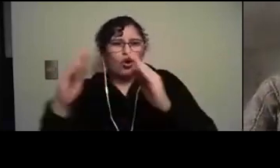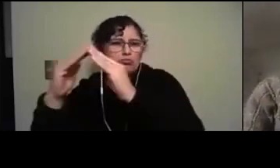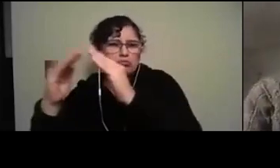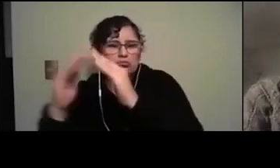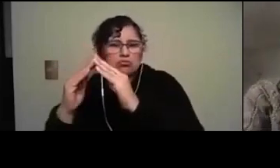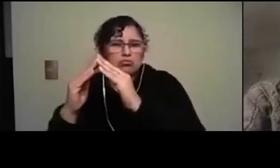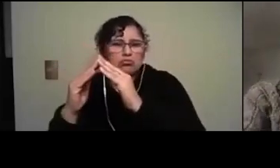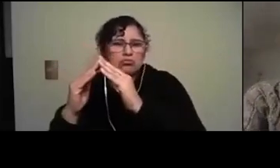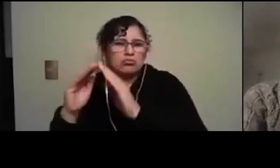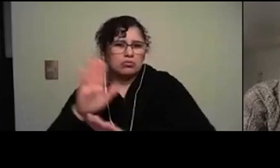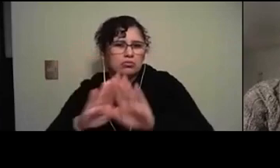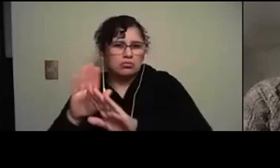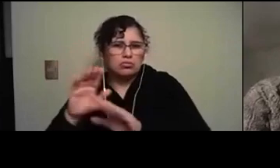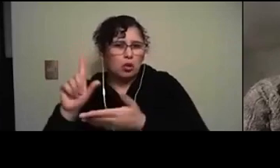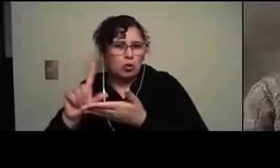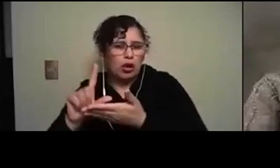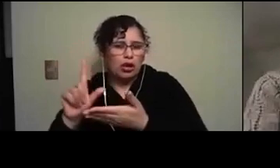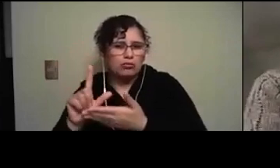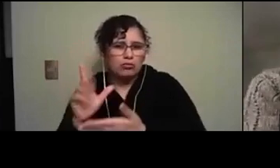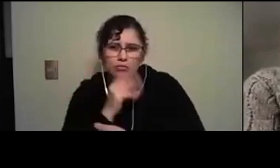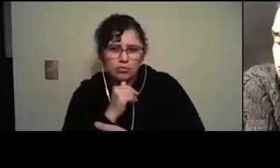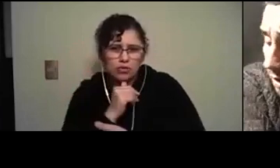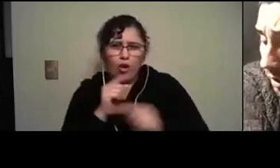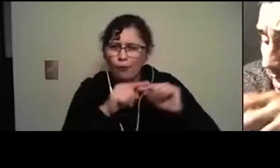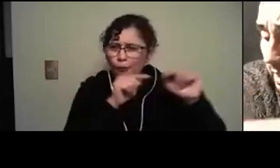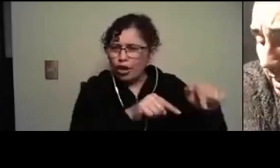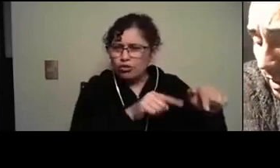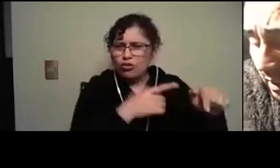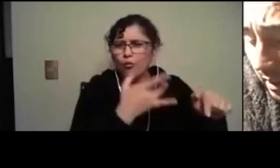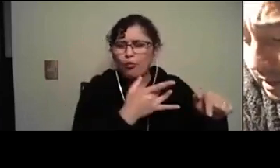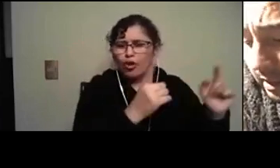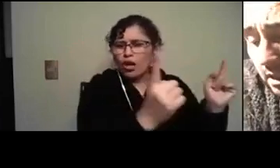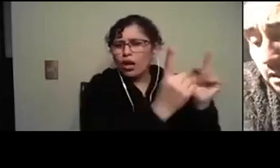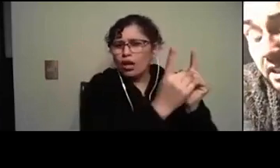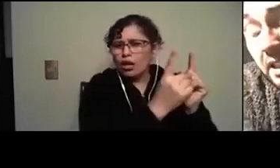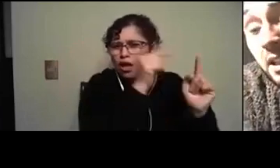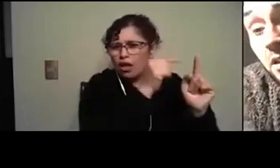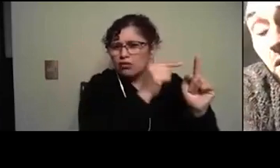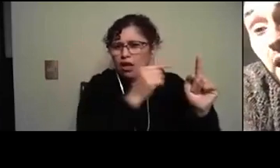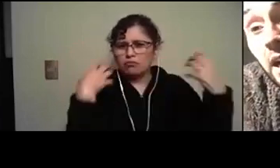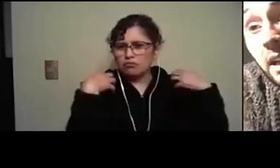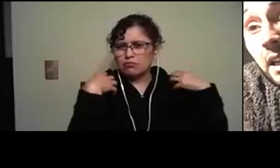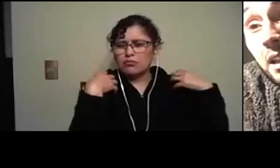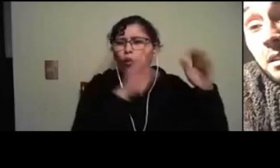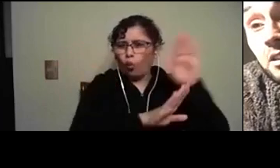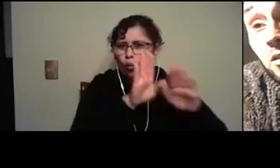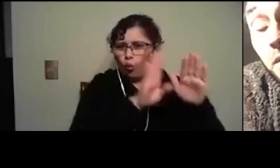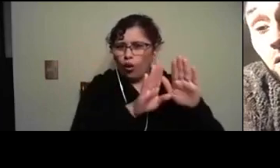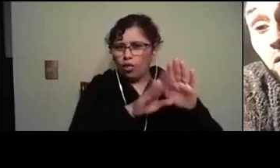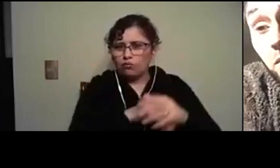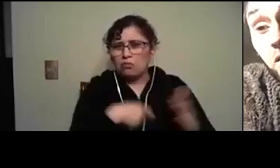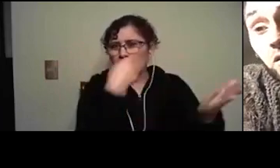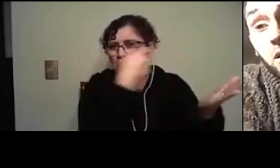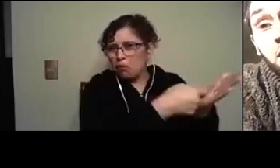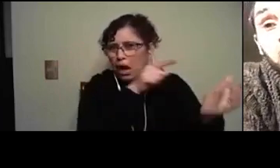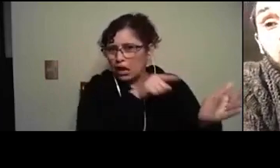Nicolás. Sí, mira, gracias Felipe. Mira, yo creo que en general las deficiencias de hogares y de centros para